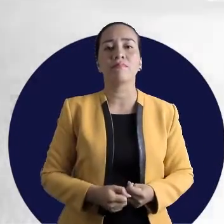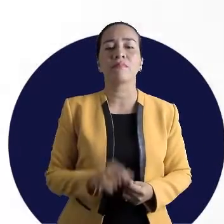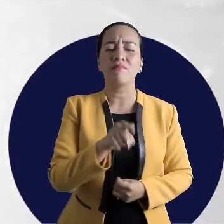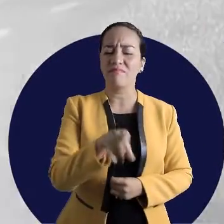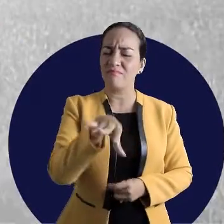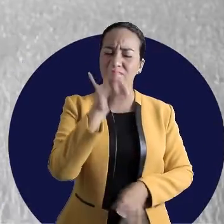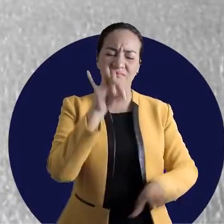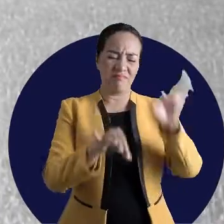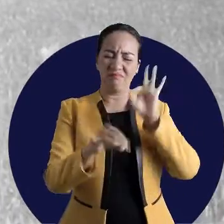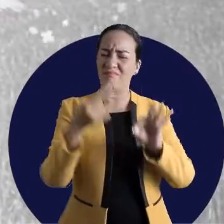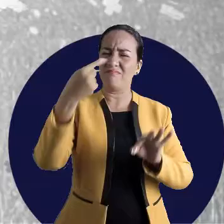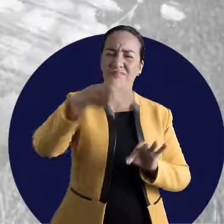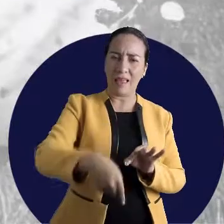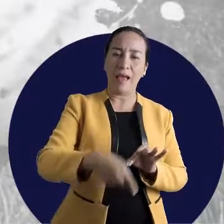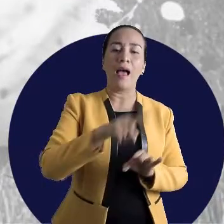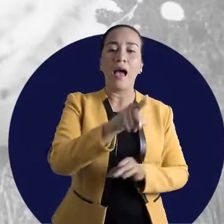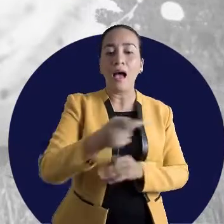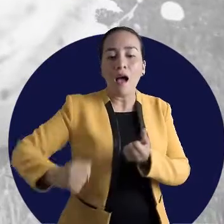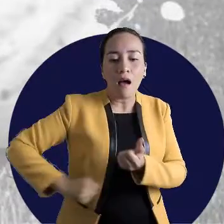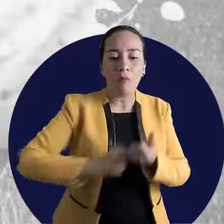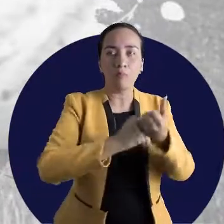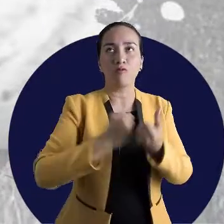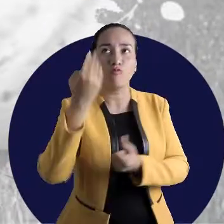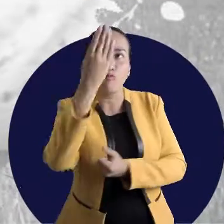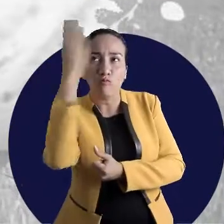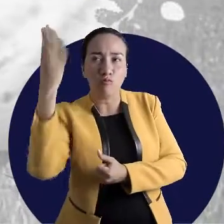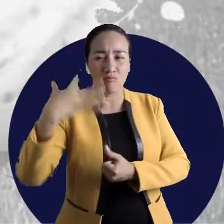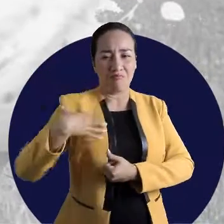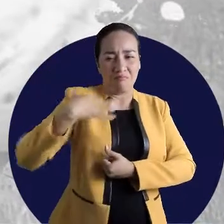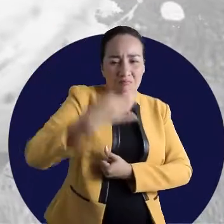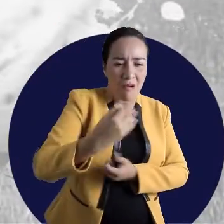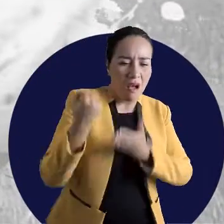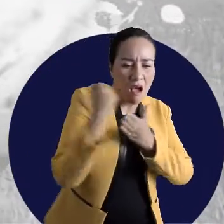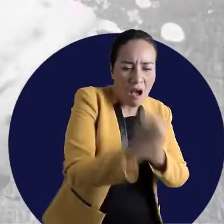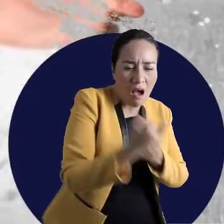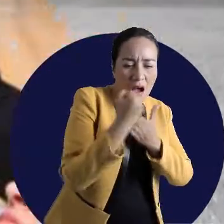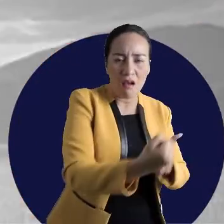Poder elegir recibir o no apoyo espiritual o moral.